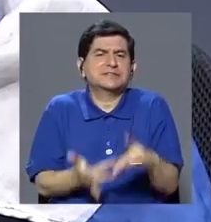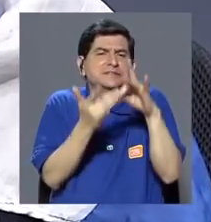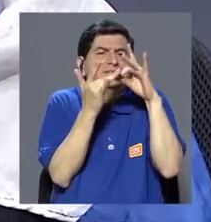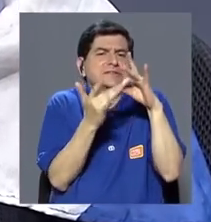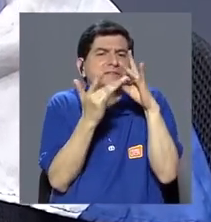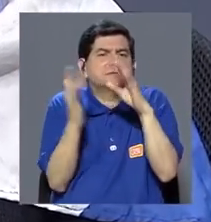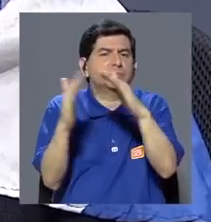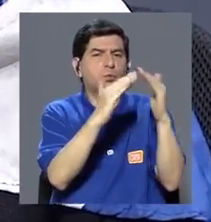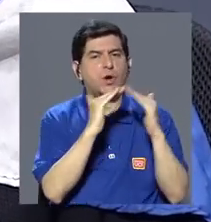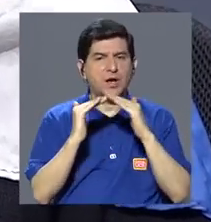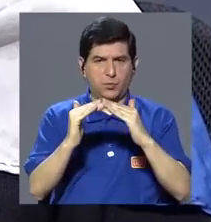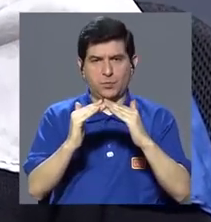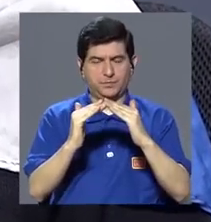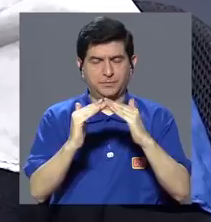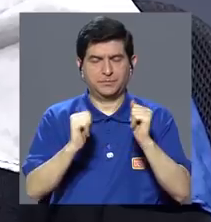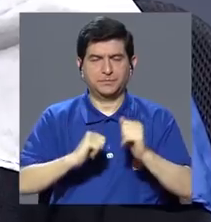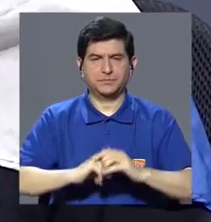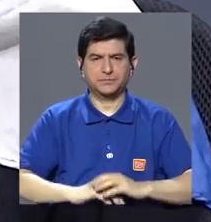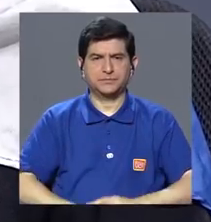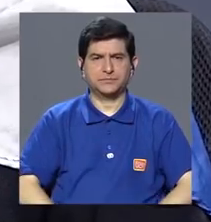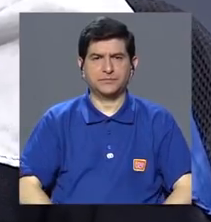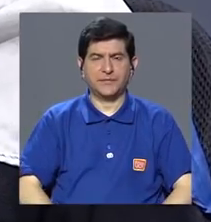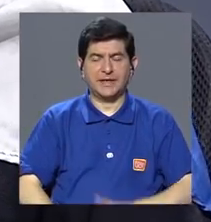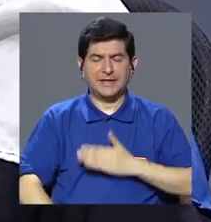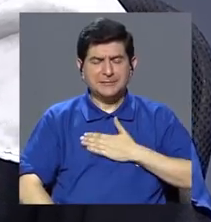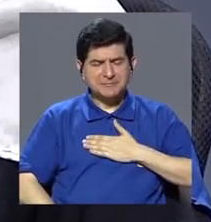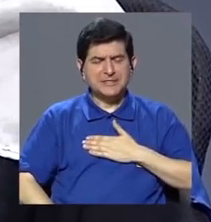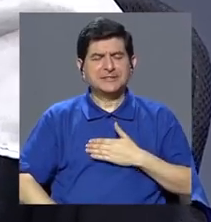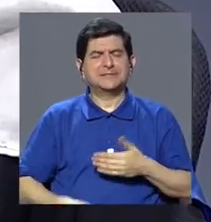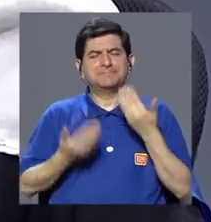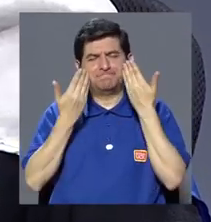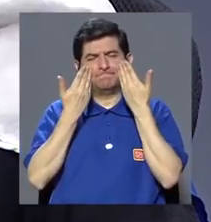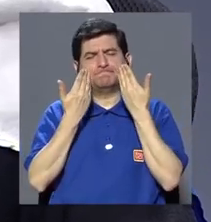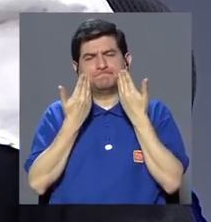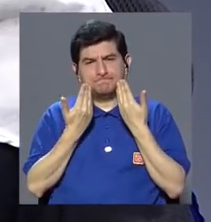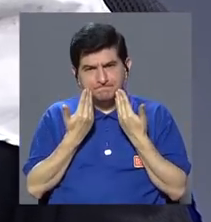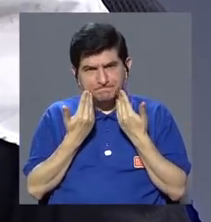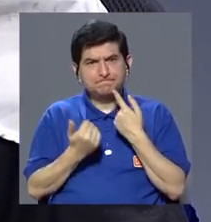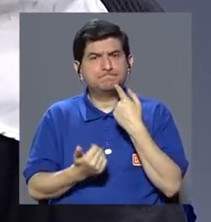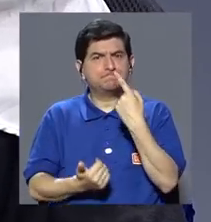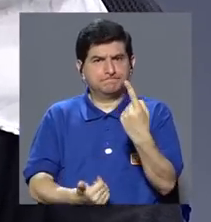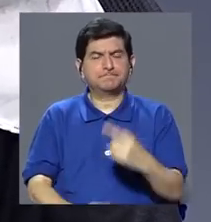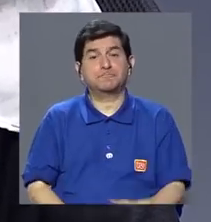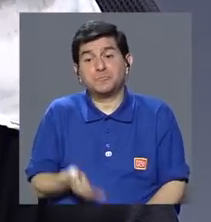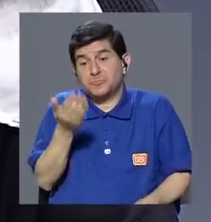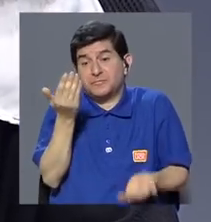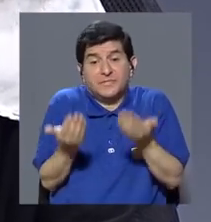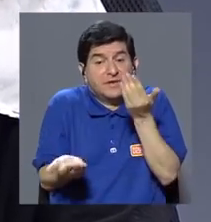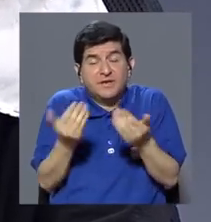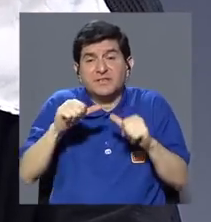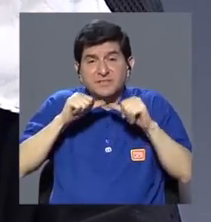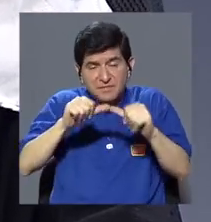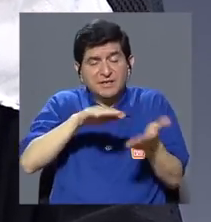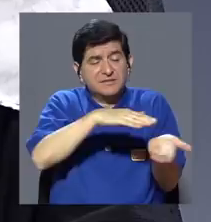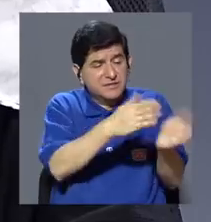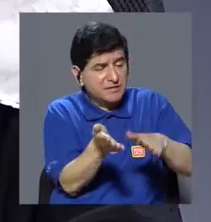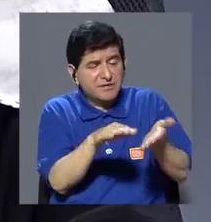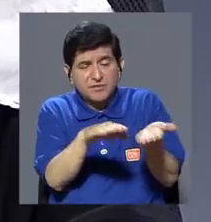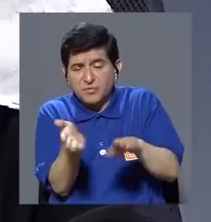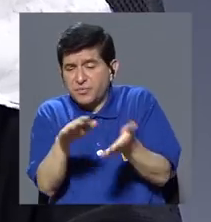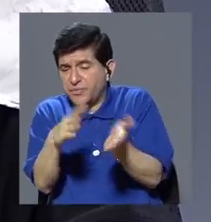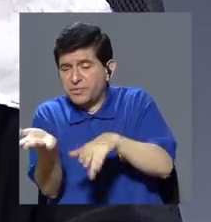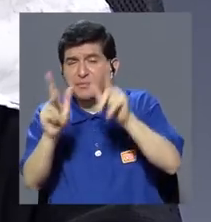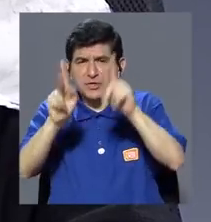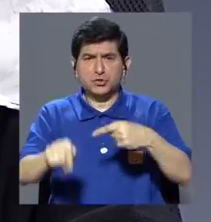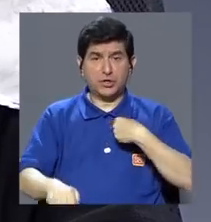perdón es el pueblo me da mucha tristeza decir esto y seguro que vamos a seguir muriendo más personas de